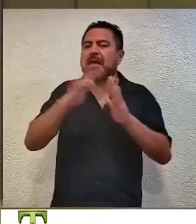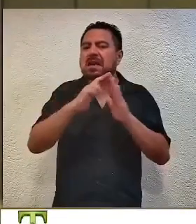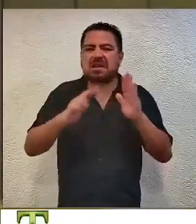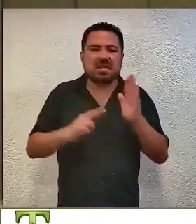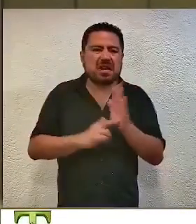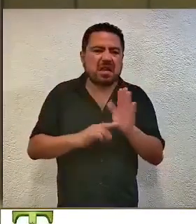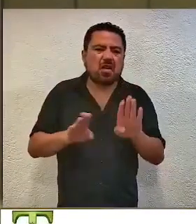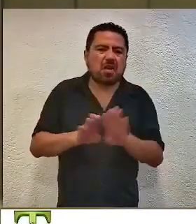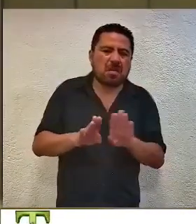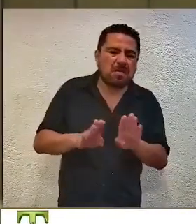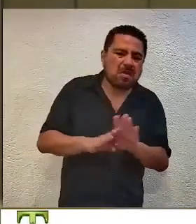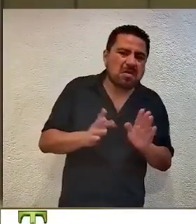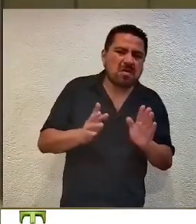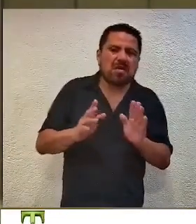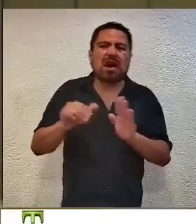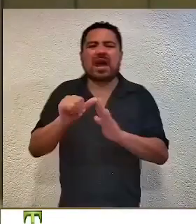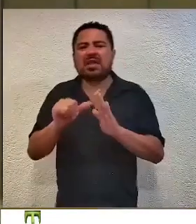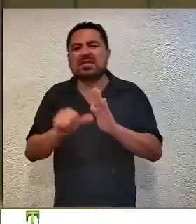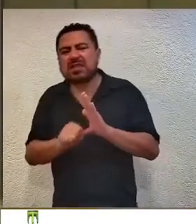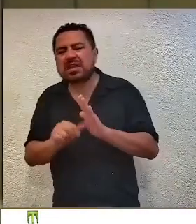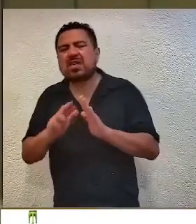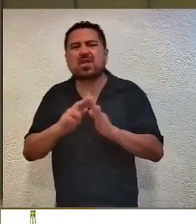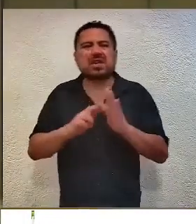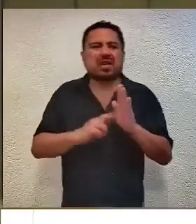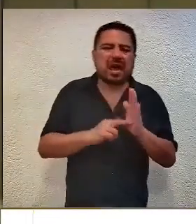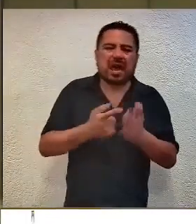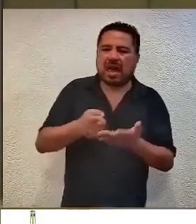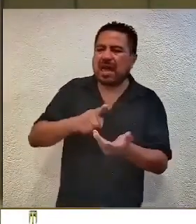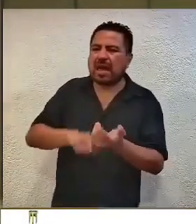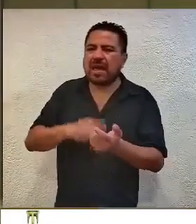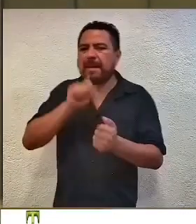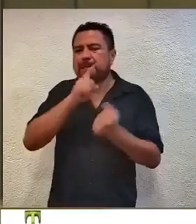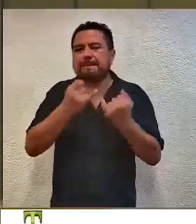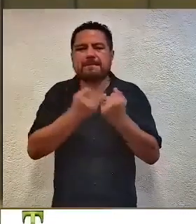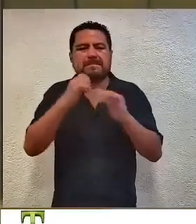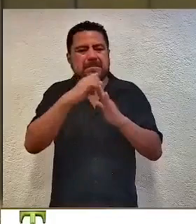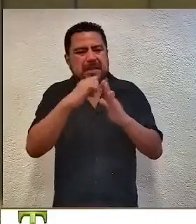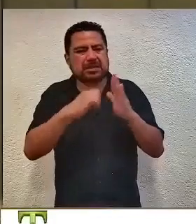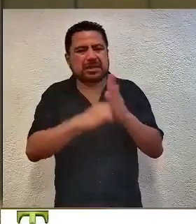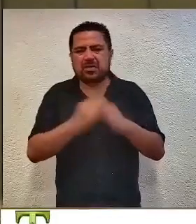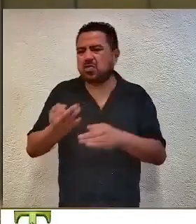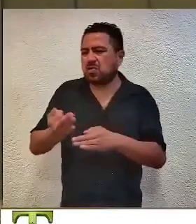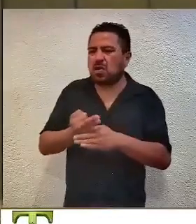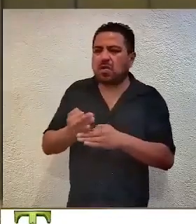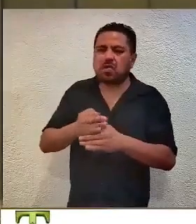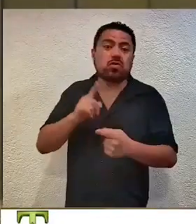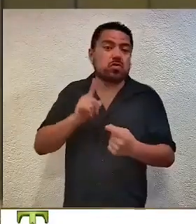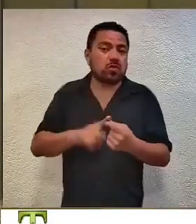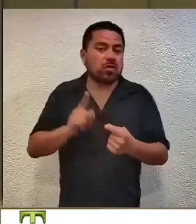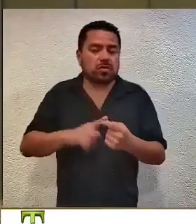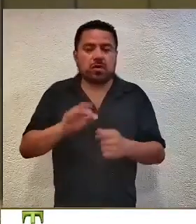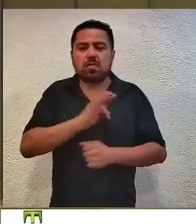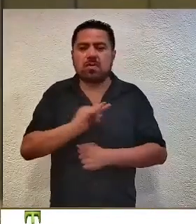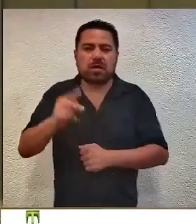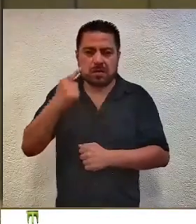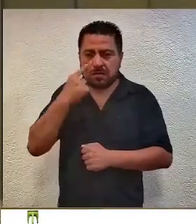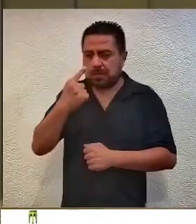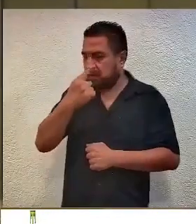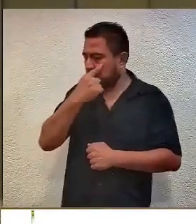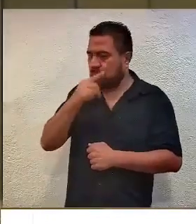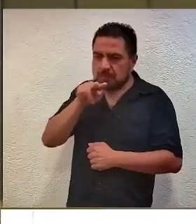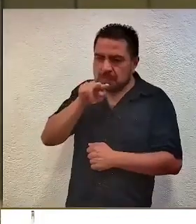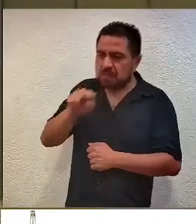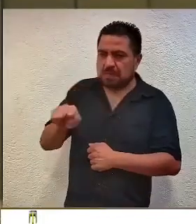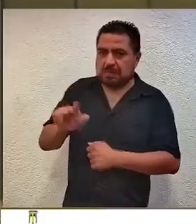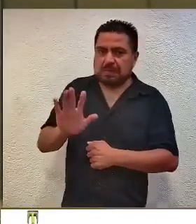reglamentos, los artículos del reglamento interno y los estatutos de Morena, donde se puede observar que